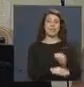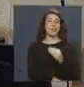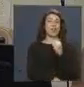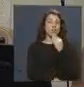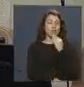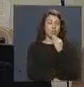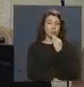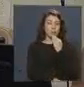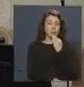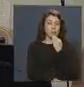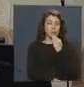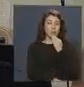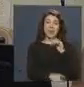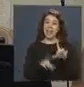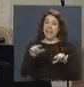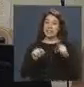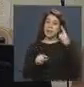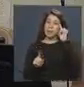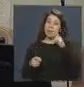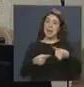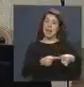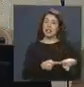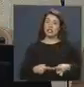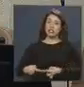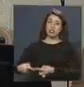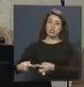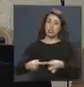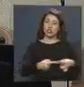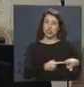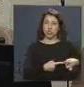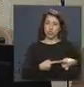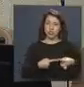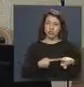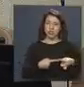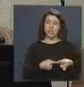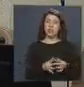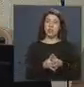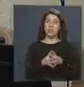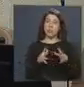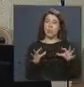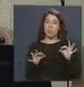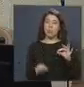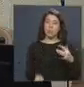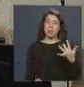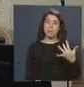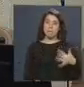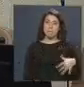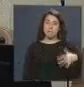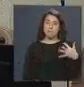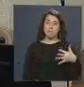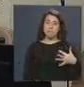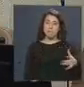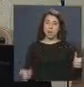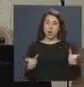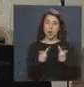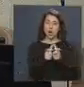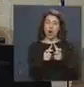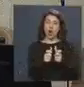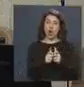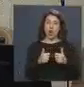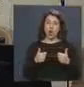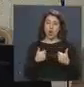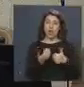también estadísticas para la sociedad. Y en ese sentido es muy importante que el Consejo